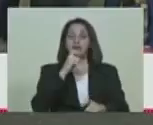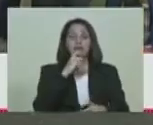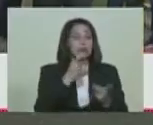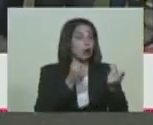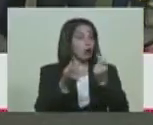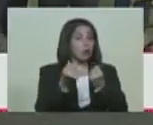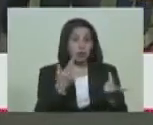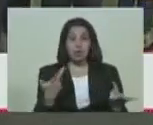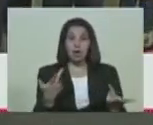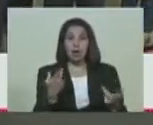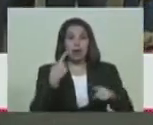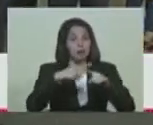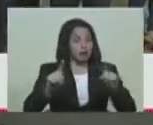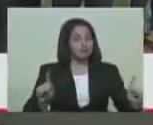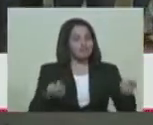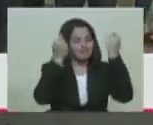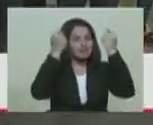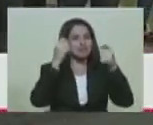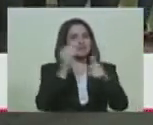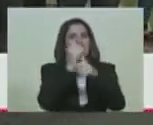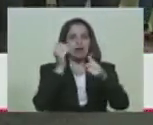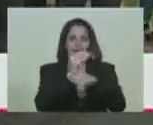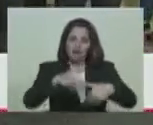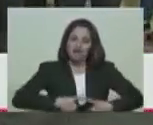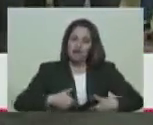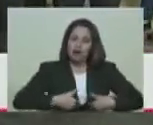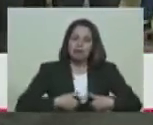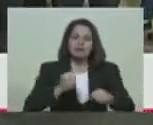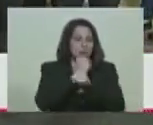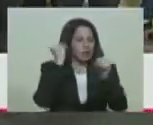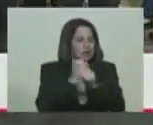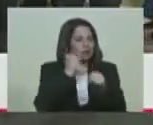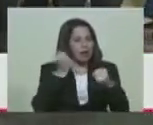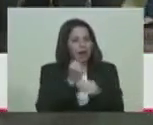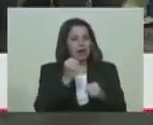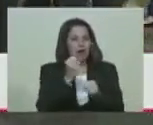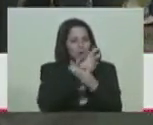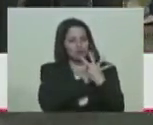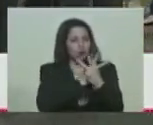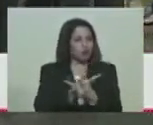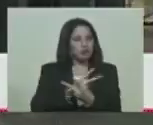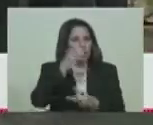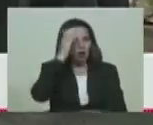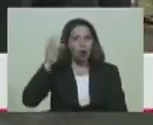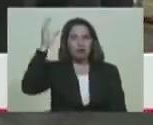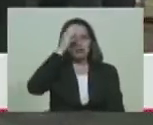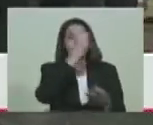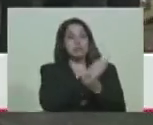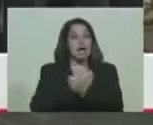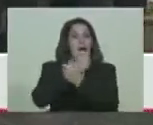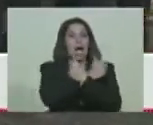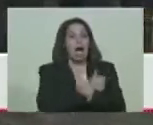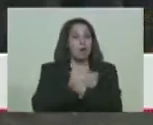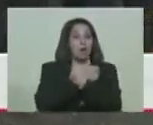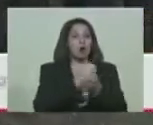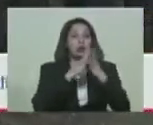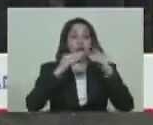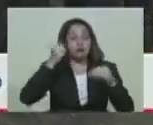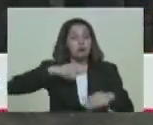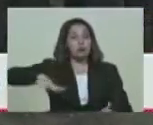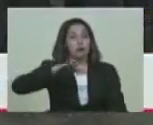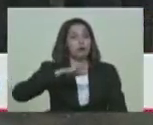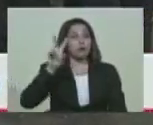lo vamos a lograr. Lo vamos a lograr con el esfuerzo, la voluntad, la conciencia y el amor del pueblo de Venezuela.